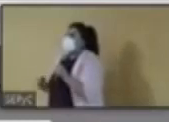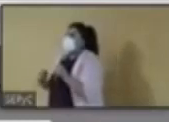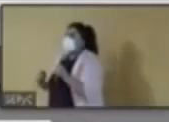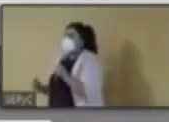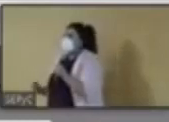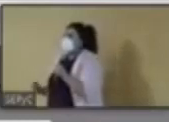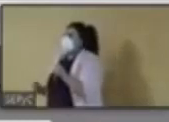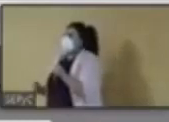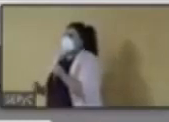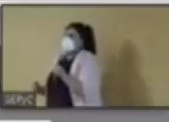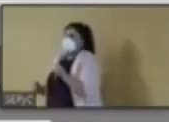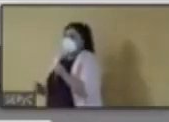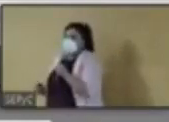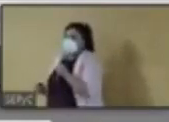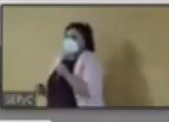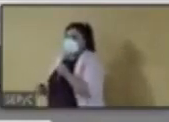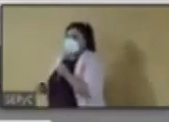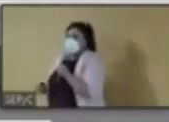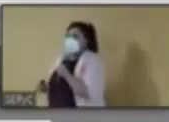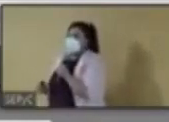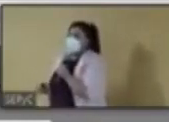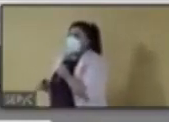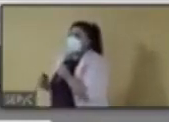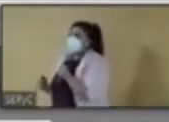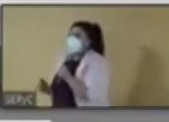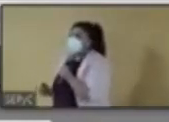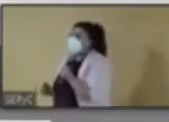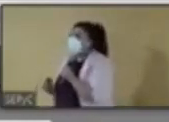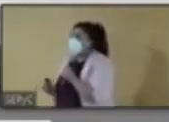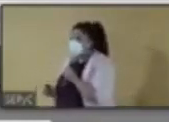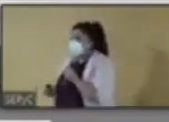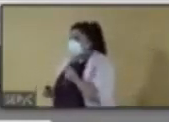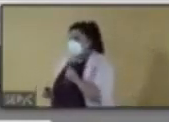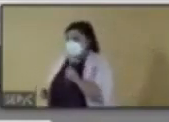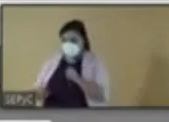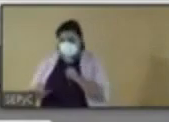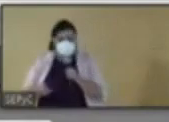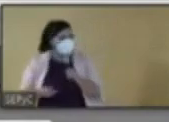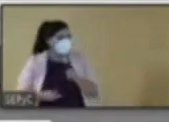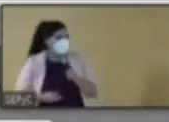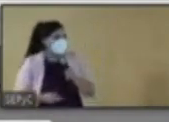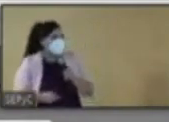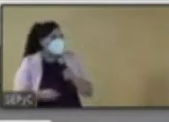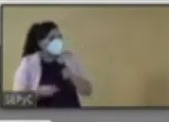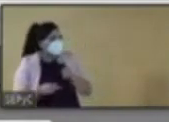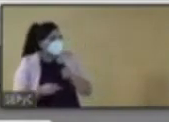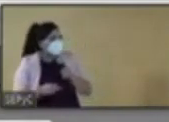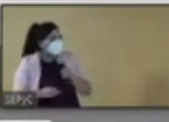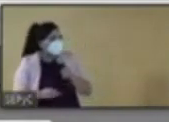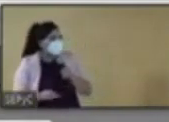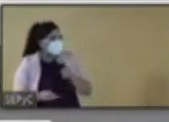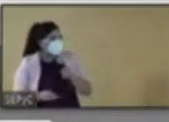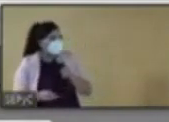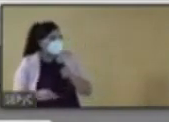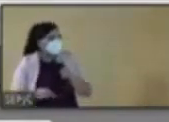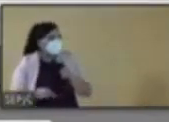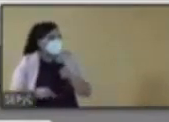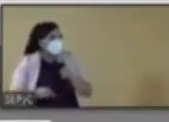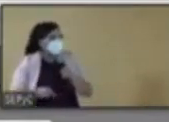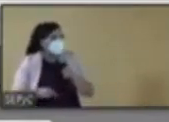manera en que enviamos nuestra declaración patrimonial fue utilizando nuestra CURP y nuestra contraseña. Al final del